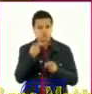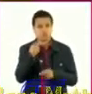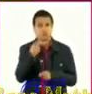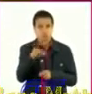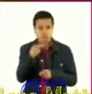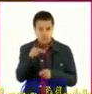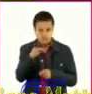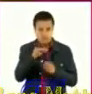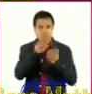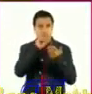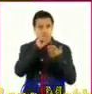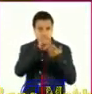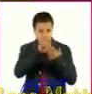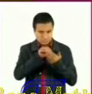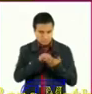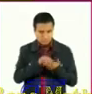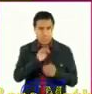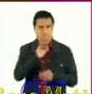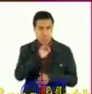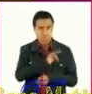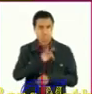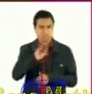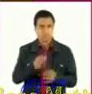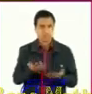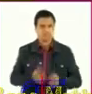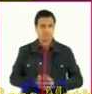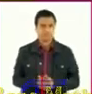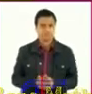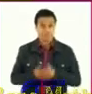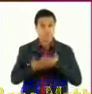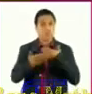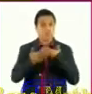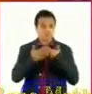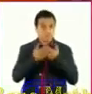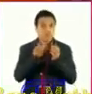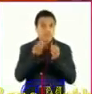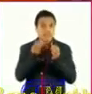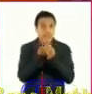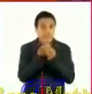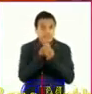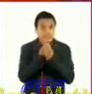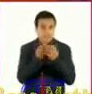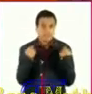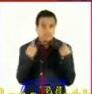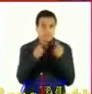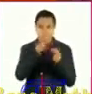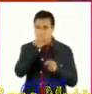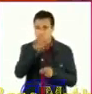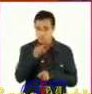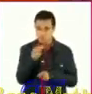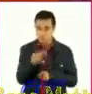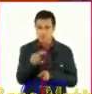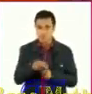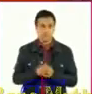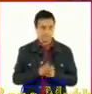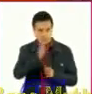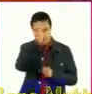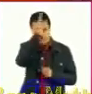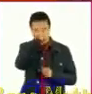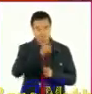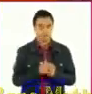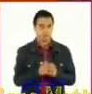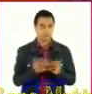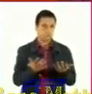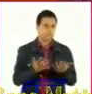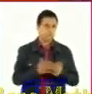que van a realizar las diversas acciones en las siguientes sesiones. Me parece muy bien. Y nuestra estudiante